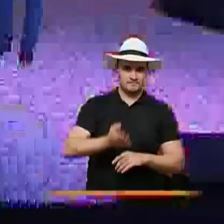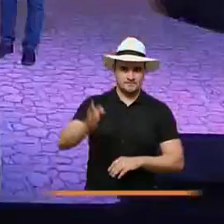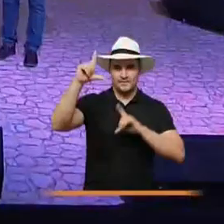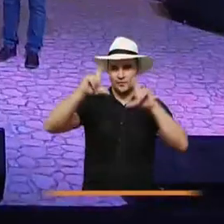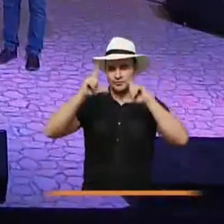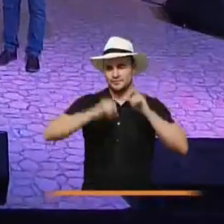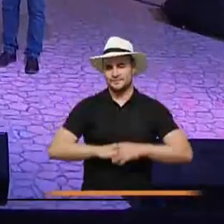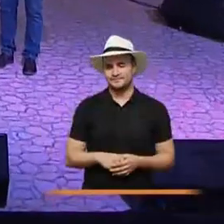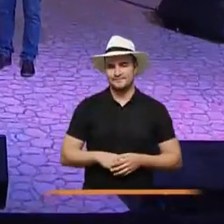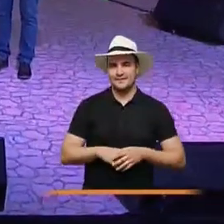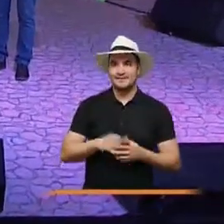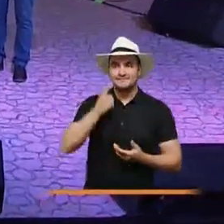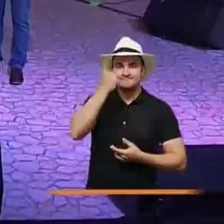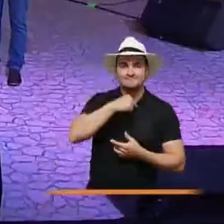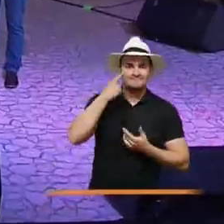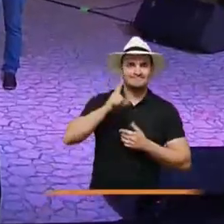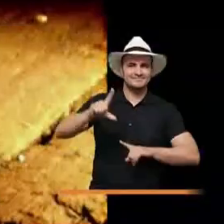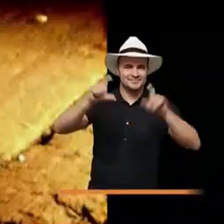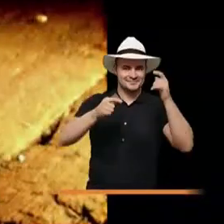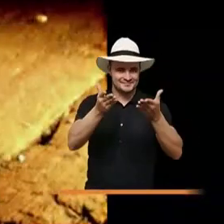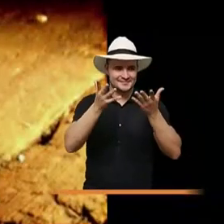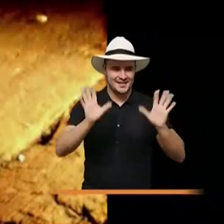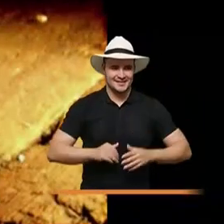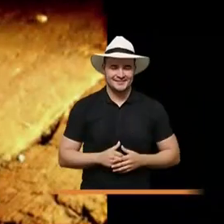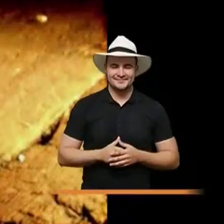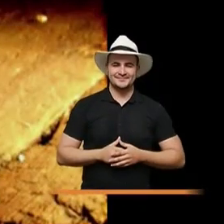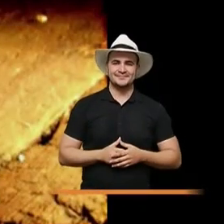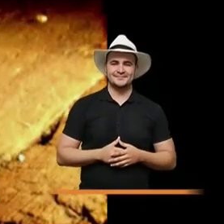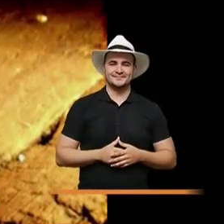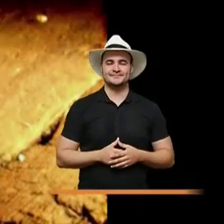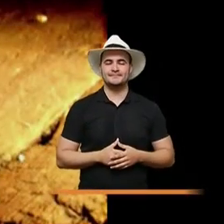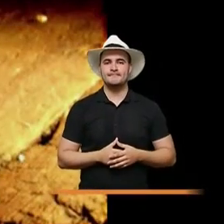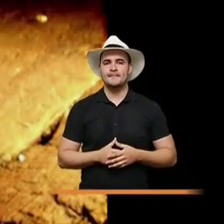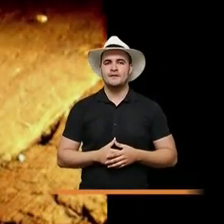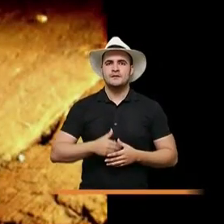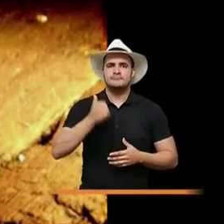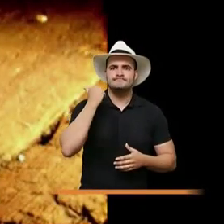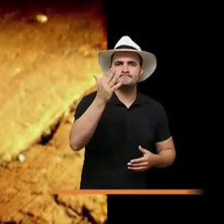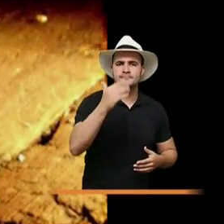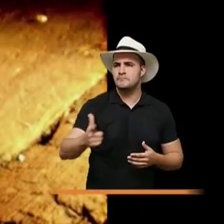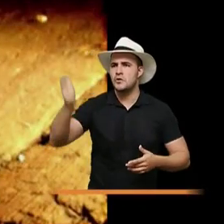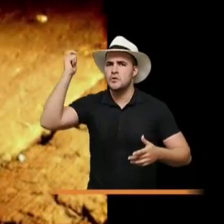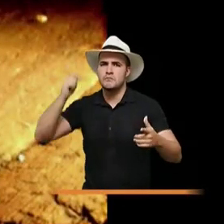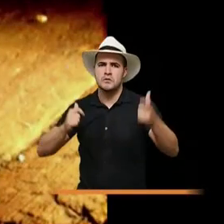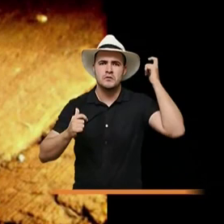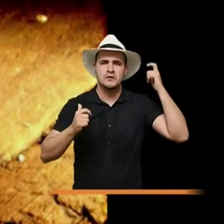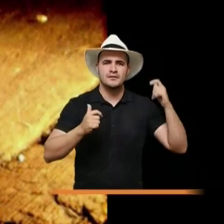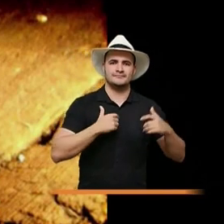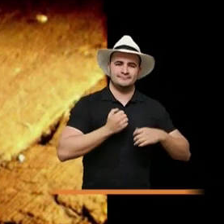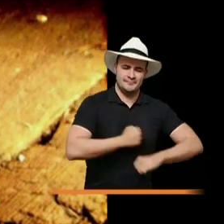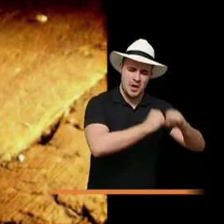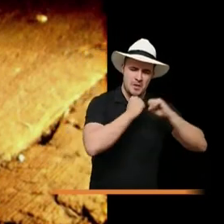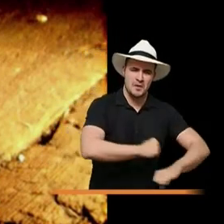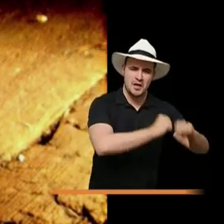en sus pantallas pareció en la imagen a balazos muy certeros con la jaula al